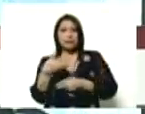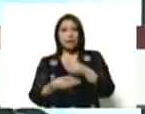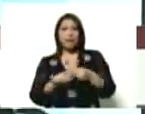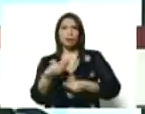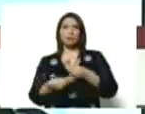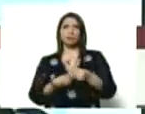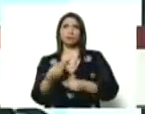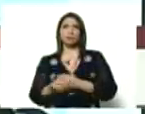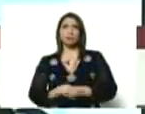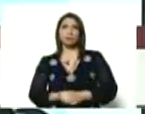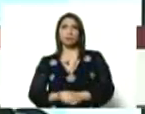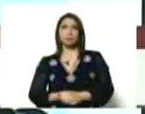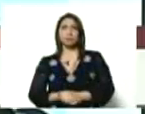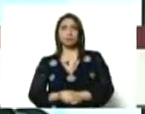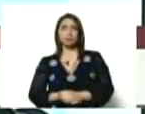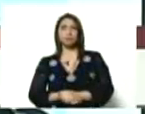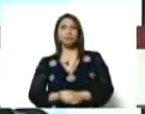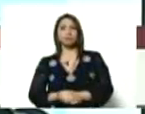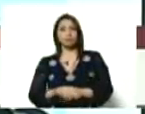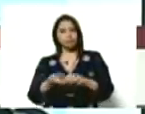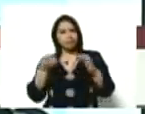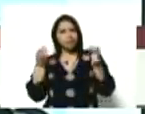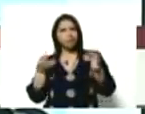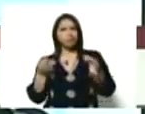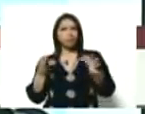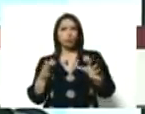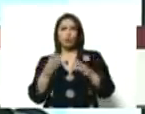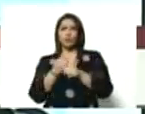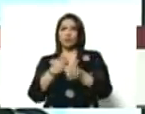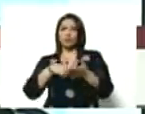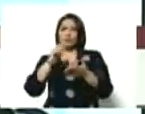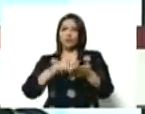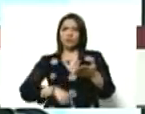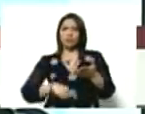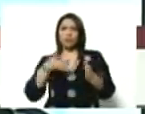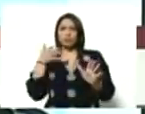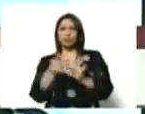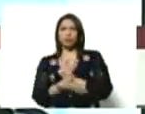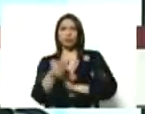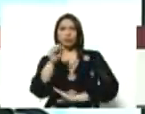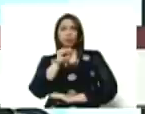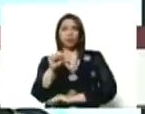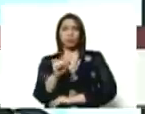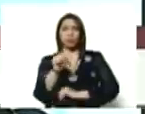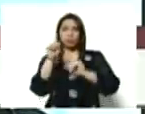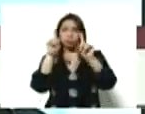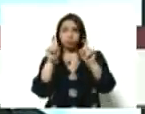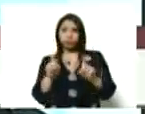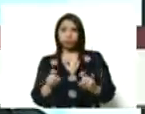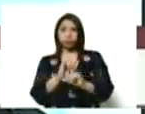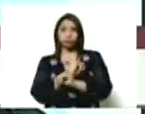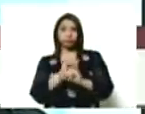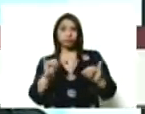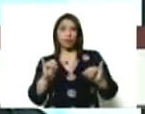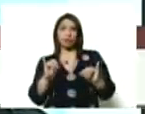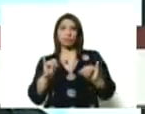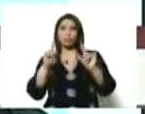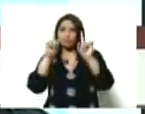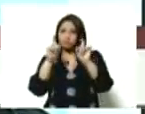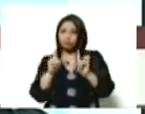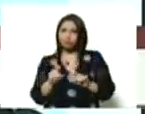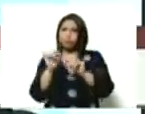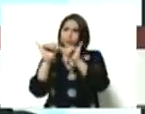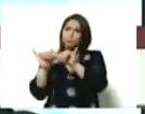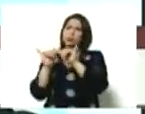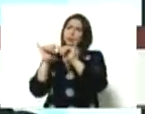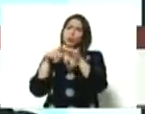la certificación y la cadena de confianza generando firmas digitales sobre el software que va a ser auditado, y una vez que sea auditado, el mismo es